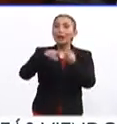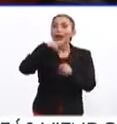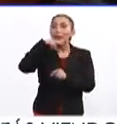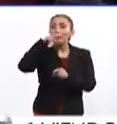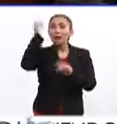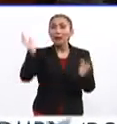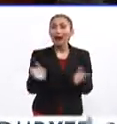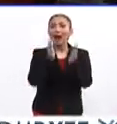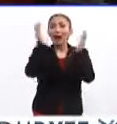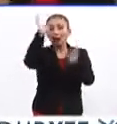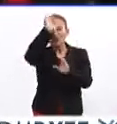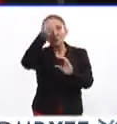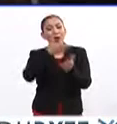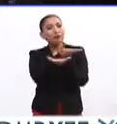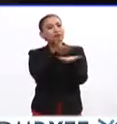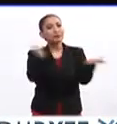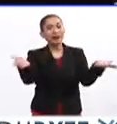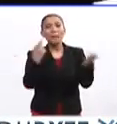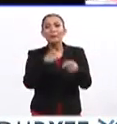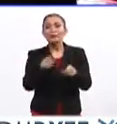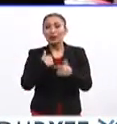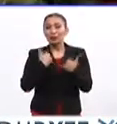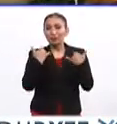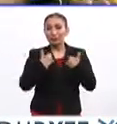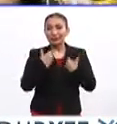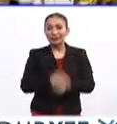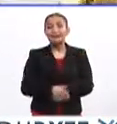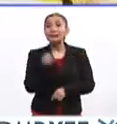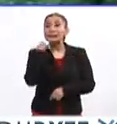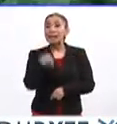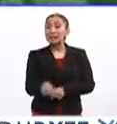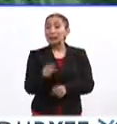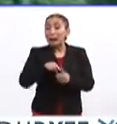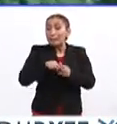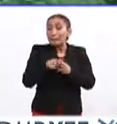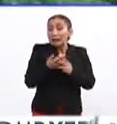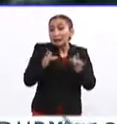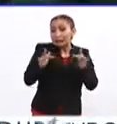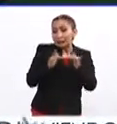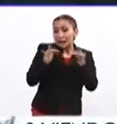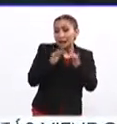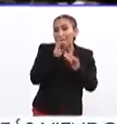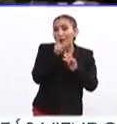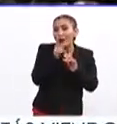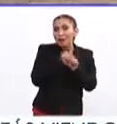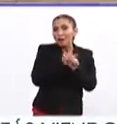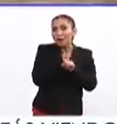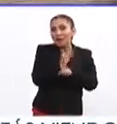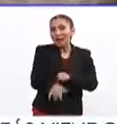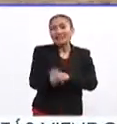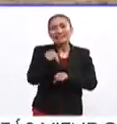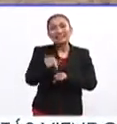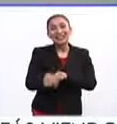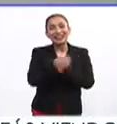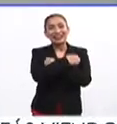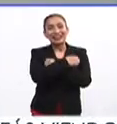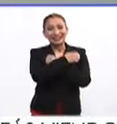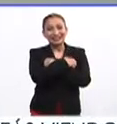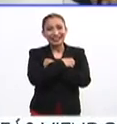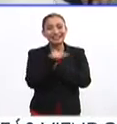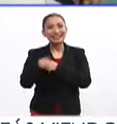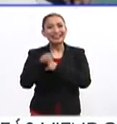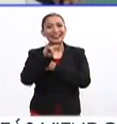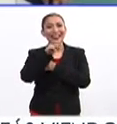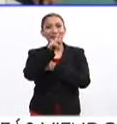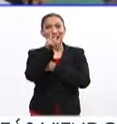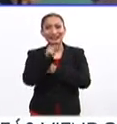para fomentar la cultura musical entre los jóvenes. Estás a punto de conectarte con lo mejor de la información en educación.